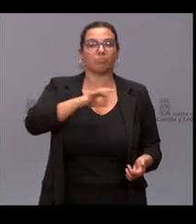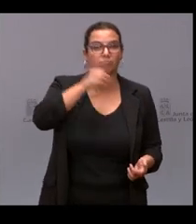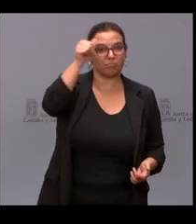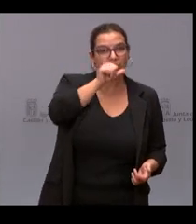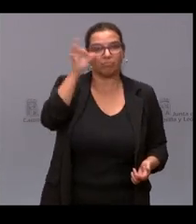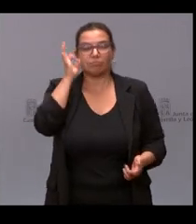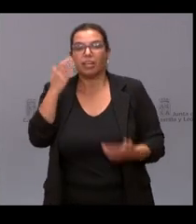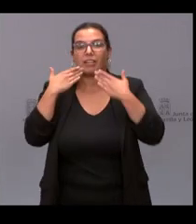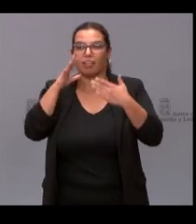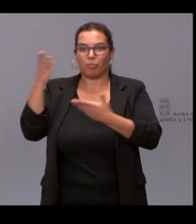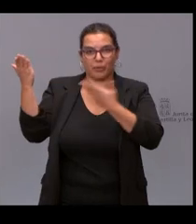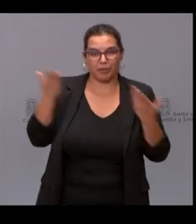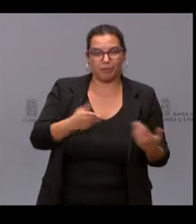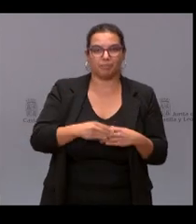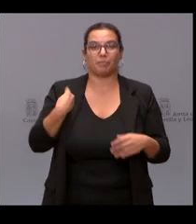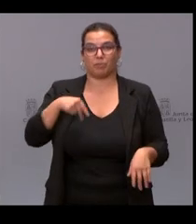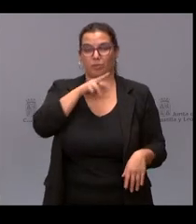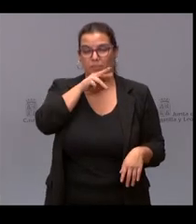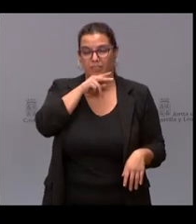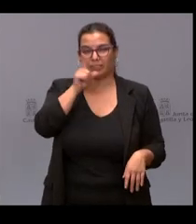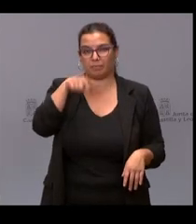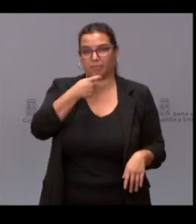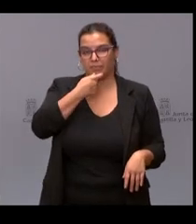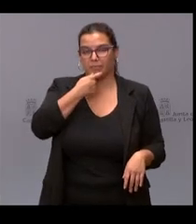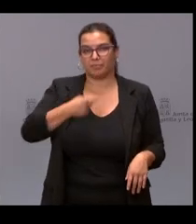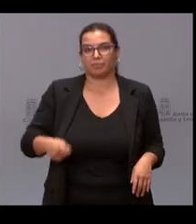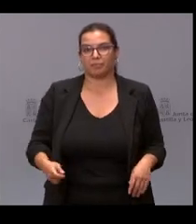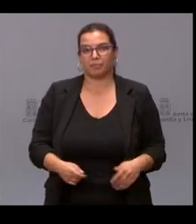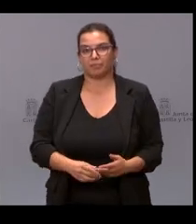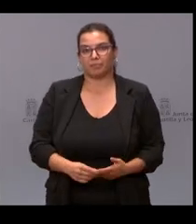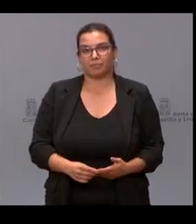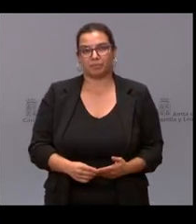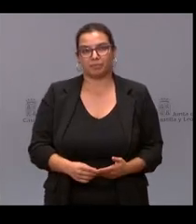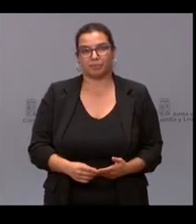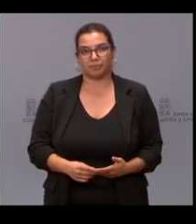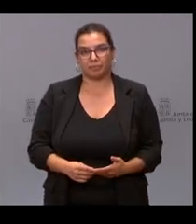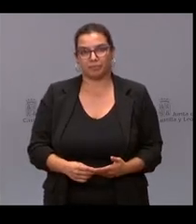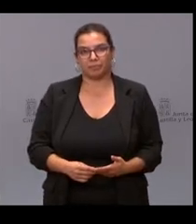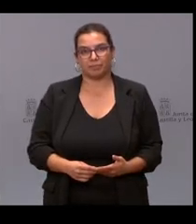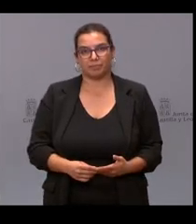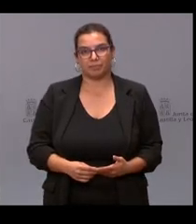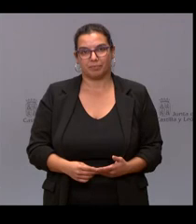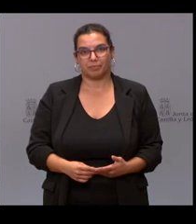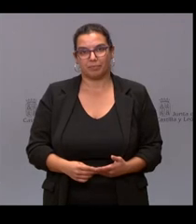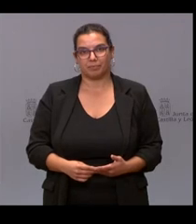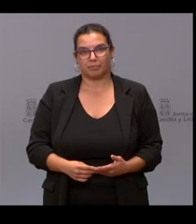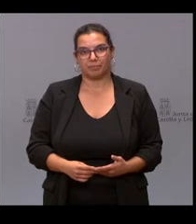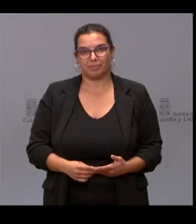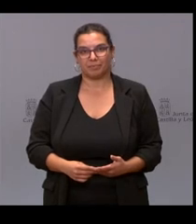gracias por su hospitalidad. Nikki has been working on this project for the last 12 months. I'm just